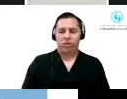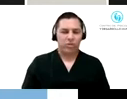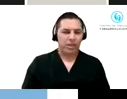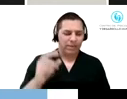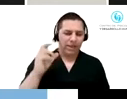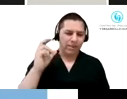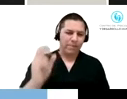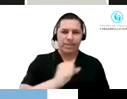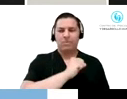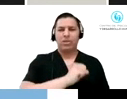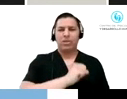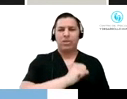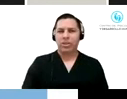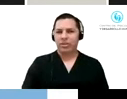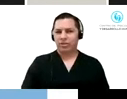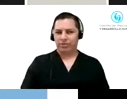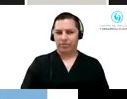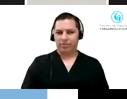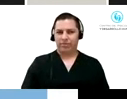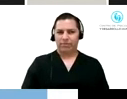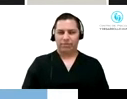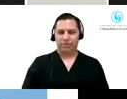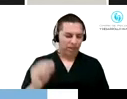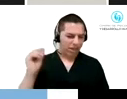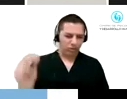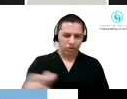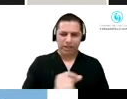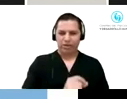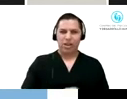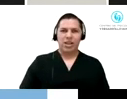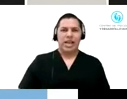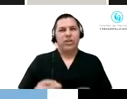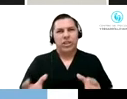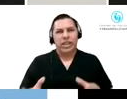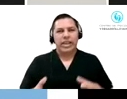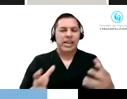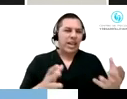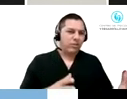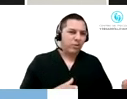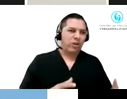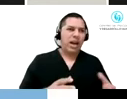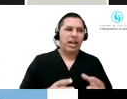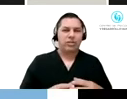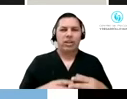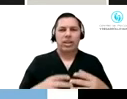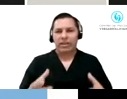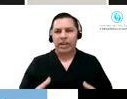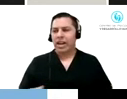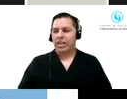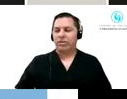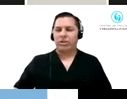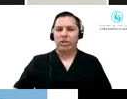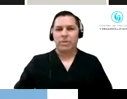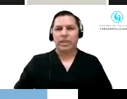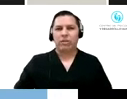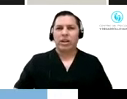quién automáticamente pensamos en que los hijos? Pero así, automático. Yo sé que el caso por caso y que hay que ver